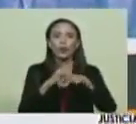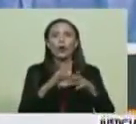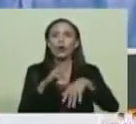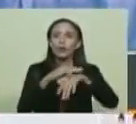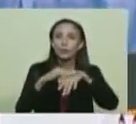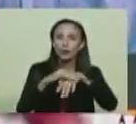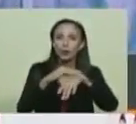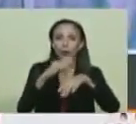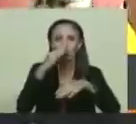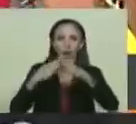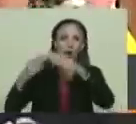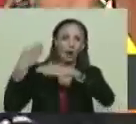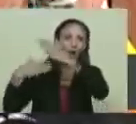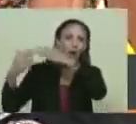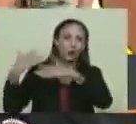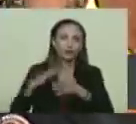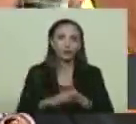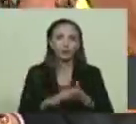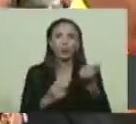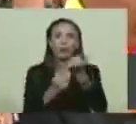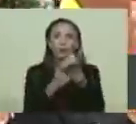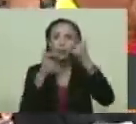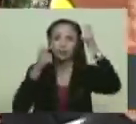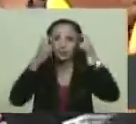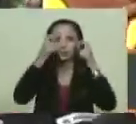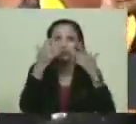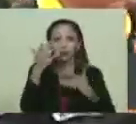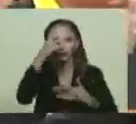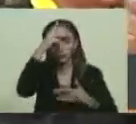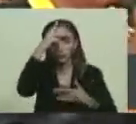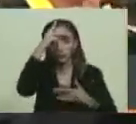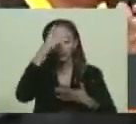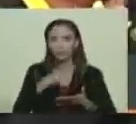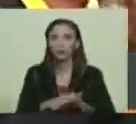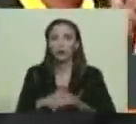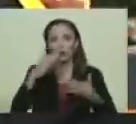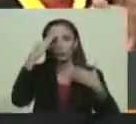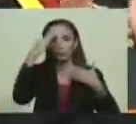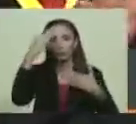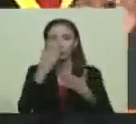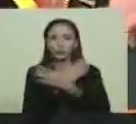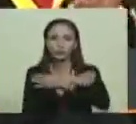nuestro comandante Hugo Chávez. Tarek,